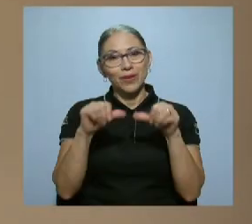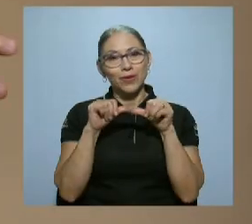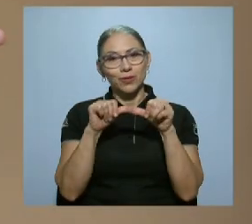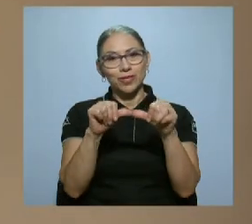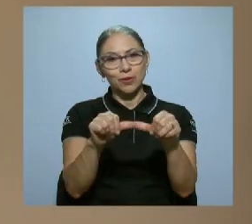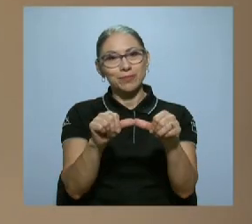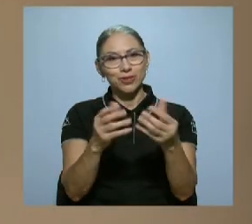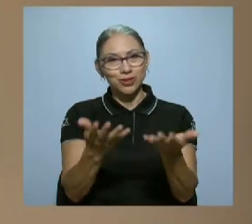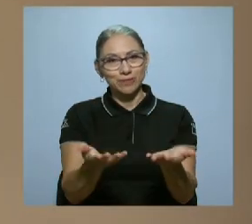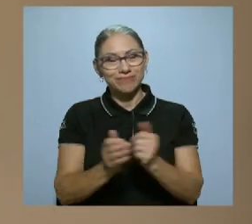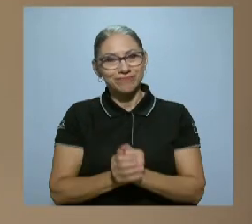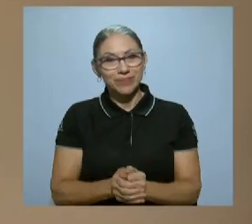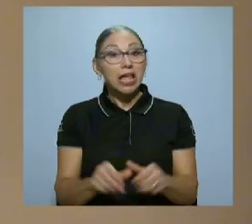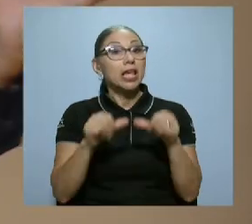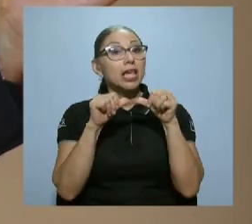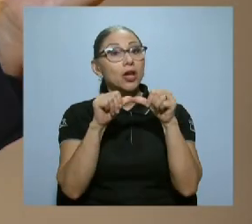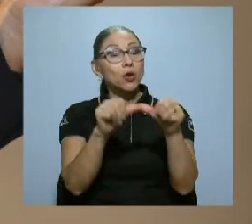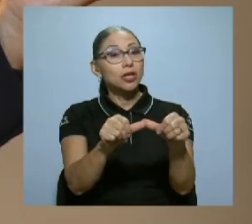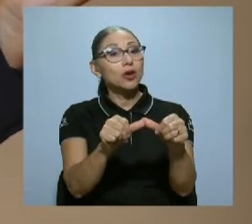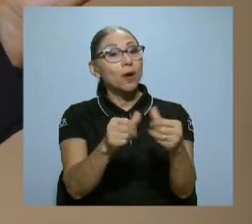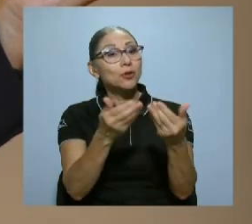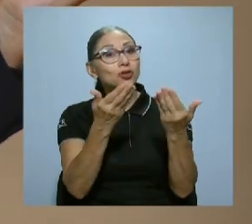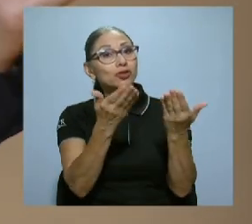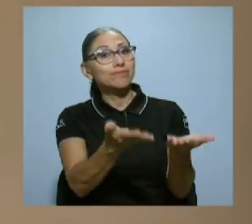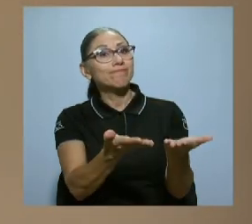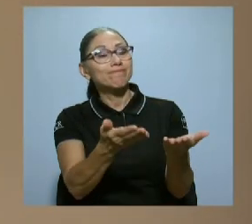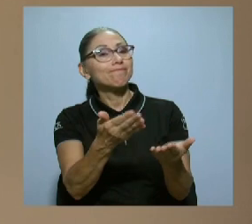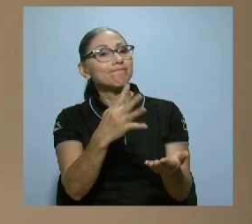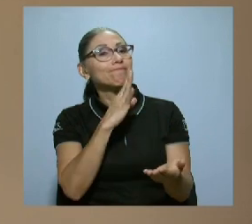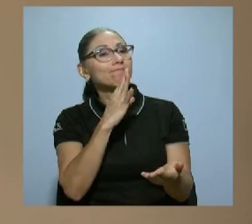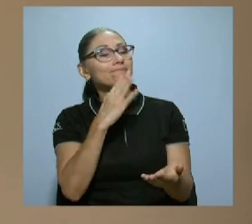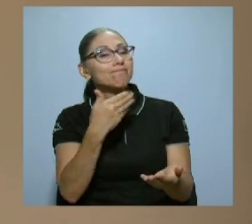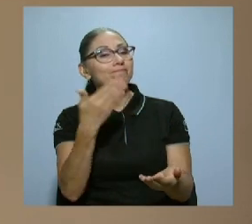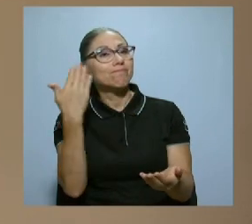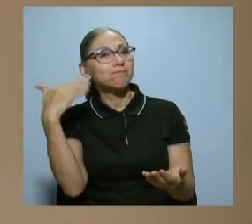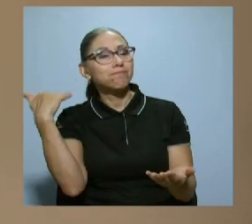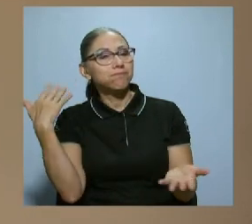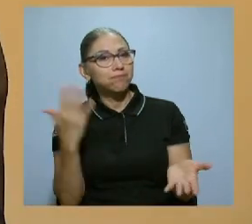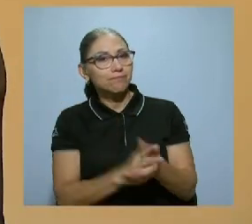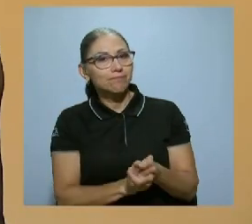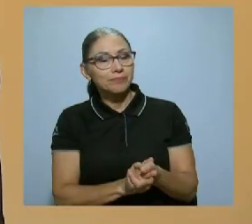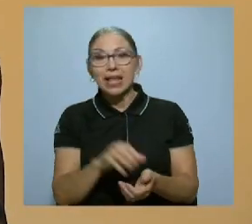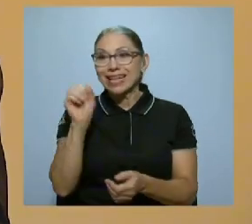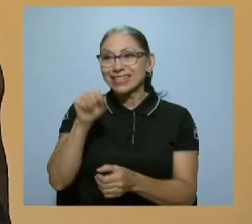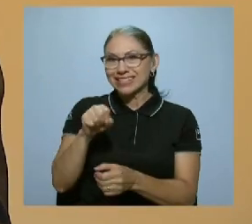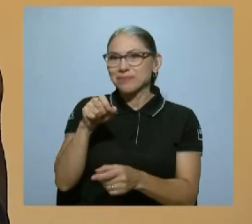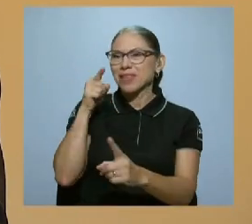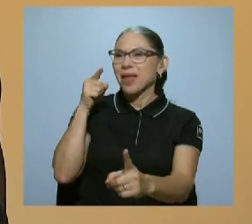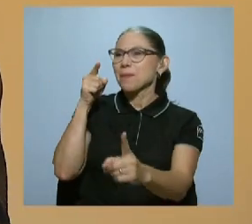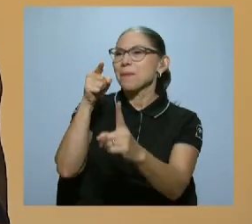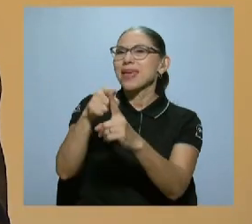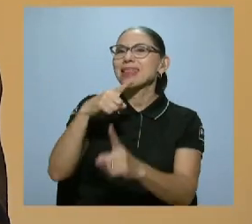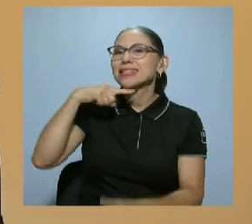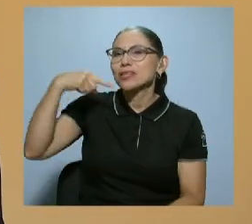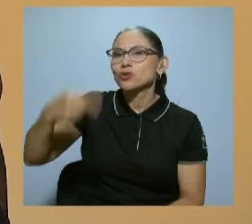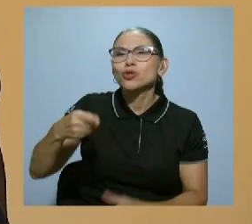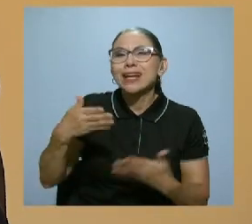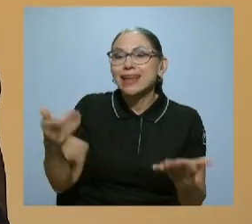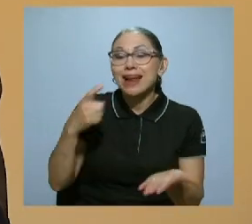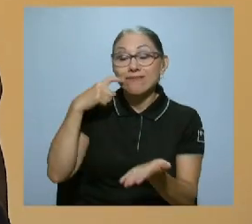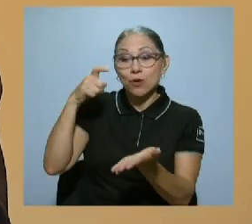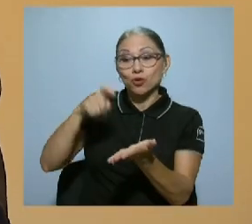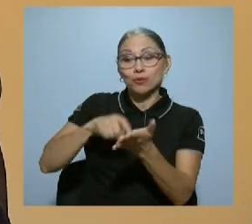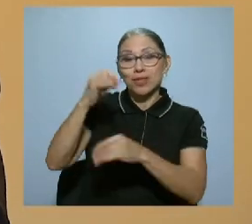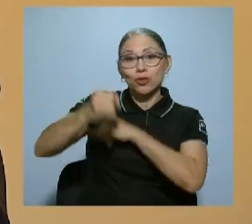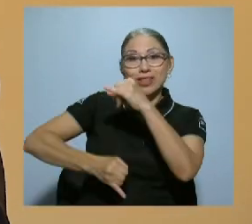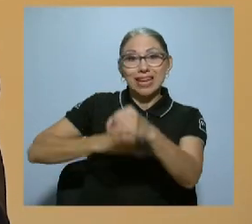Continuamos en el Donbass y etcétera. Sí, las metas eran, uno, el reconocimiento internacional y